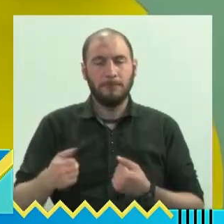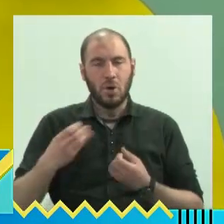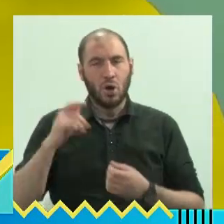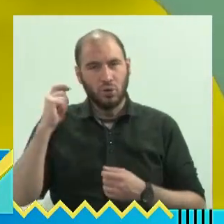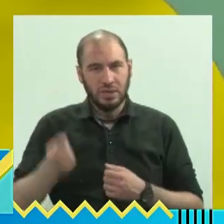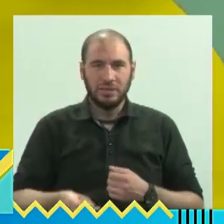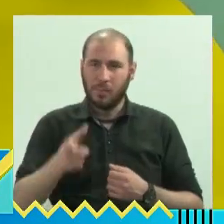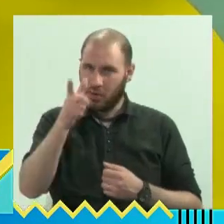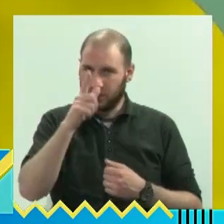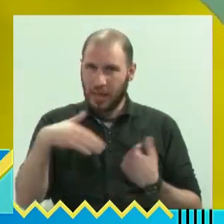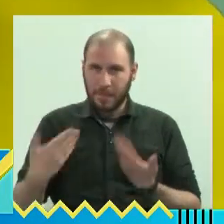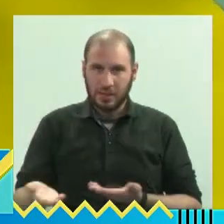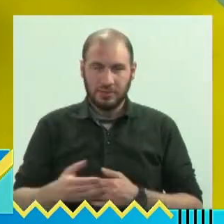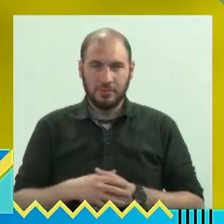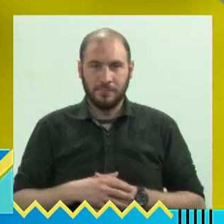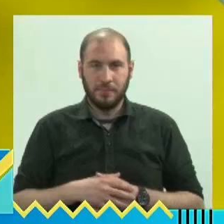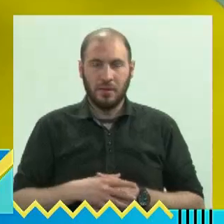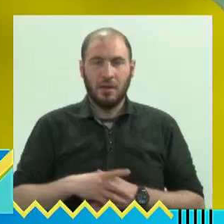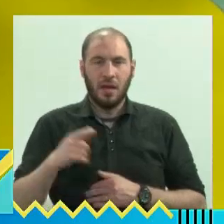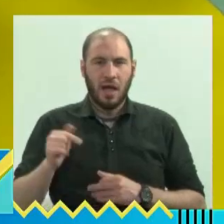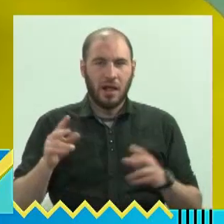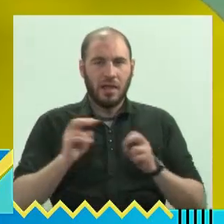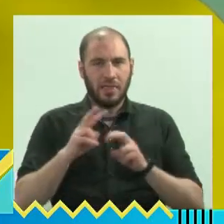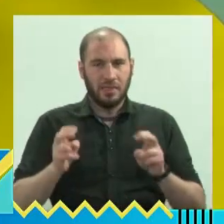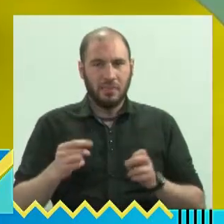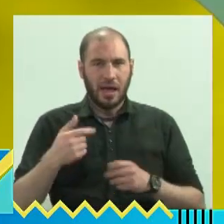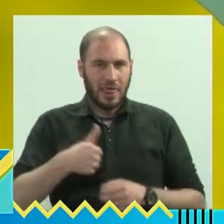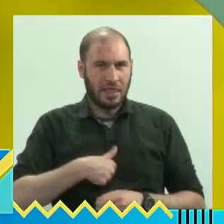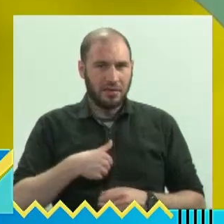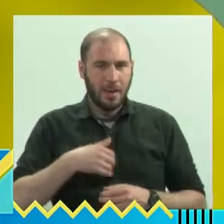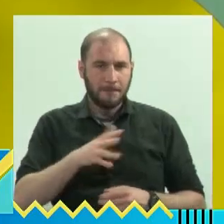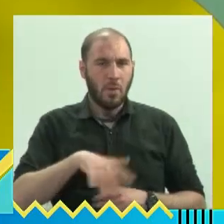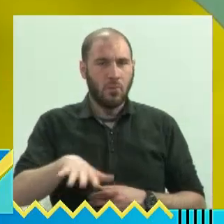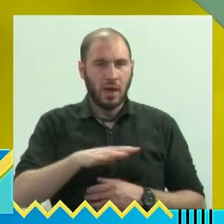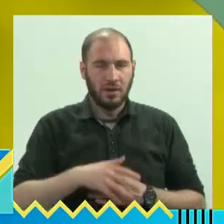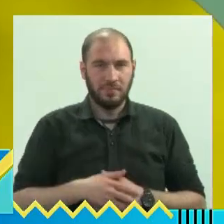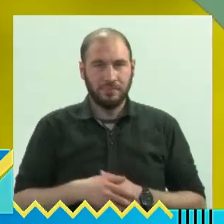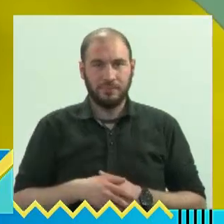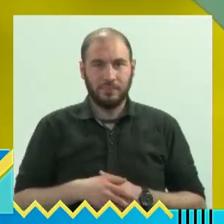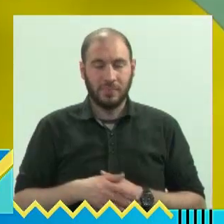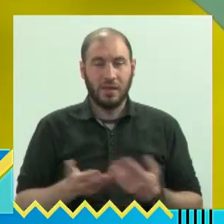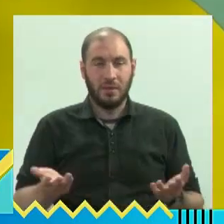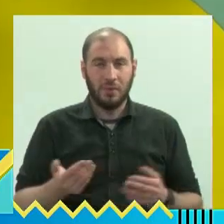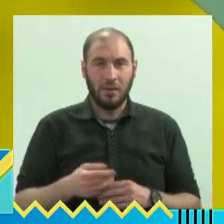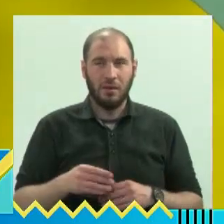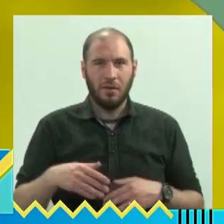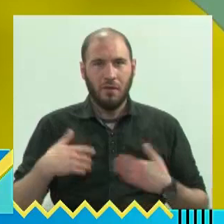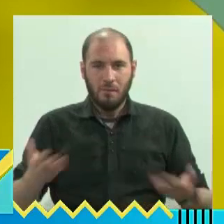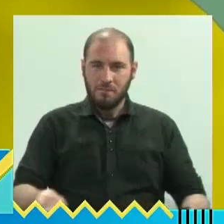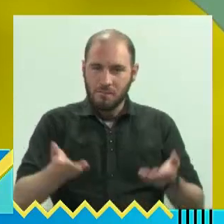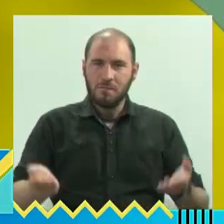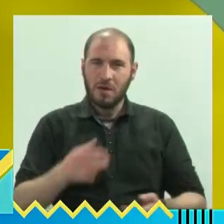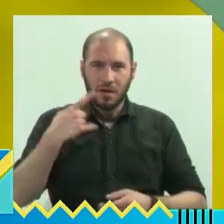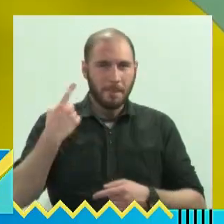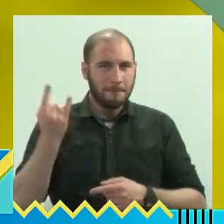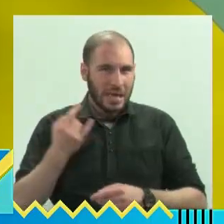por la policía. Entonces, digamos, hay cuestiones que tienen que ver con la identificación popular, que siguen alimentando el mito, ¿no?